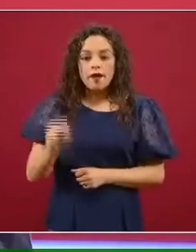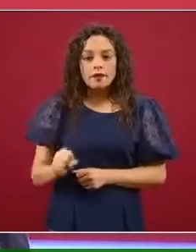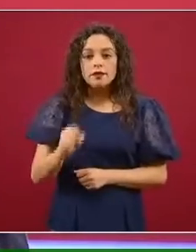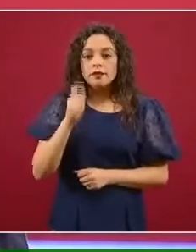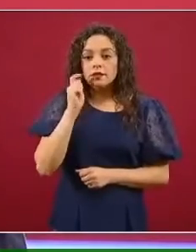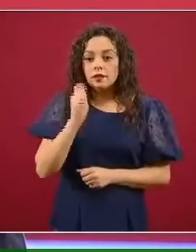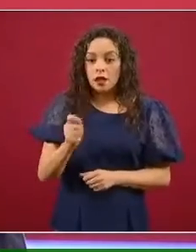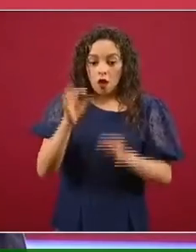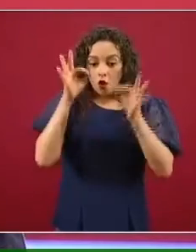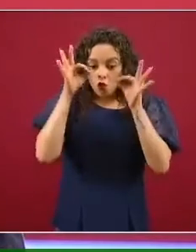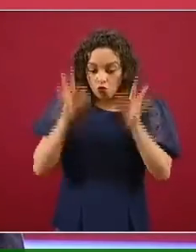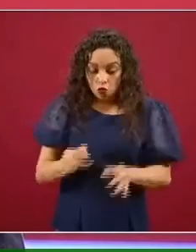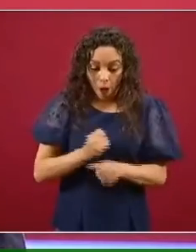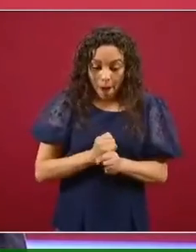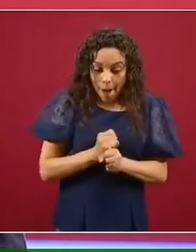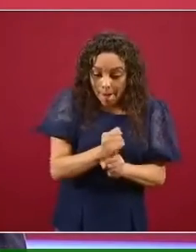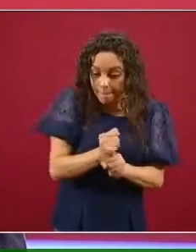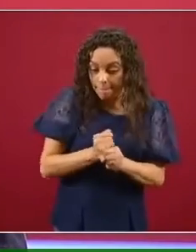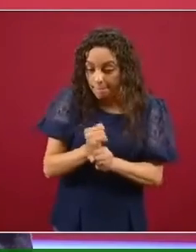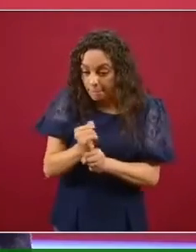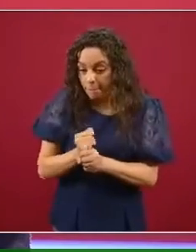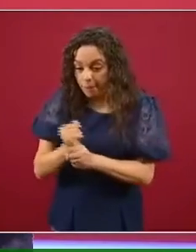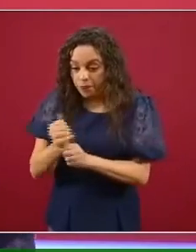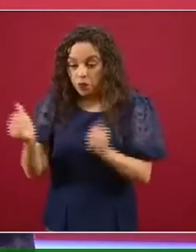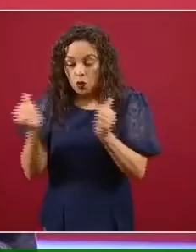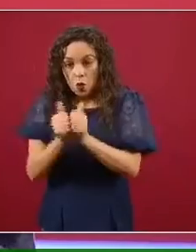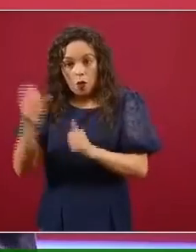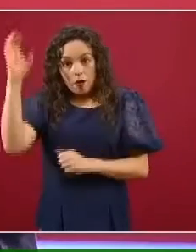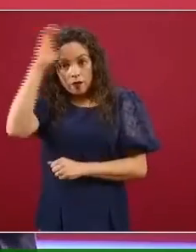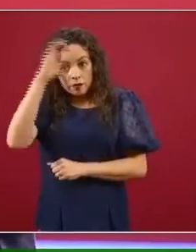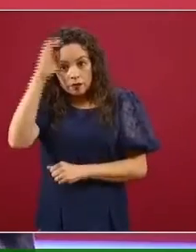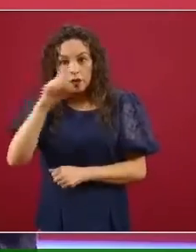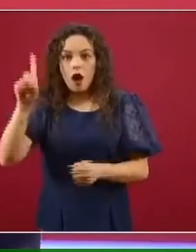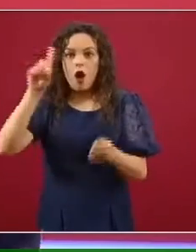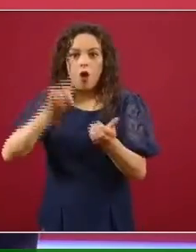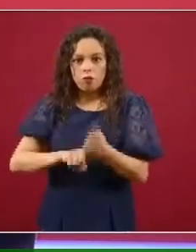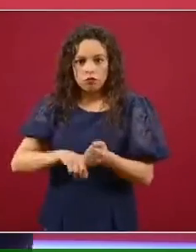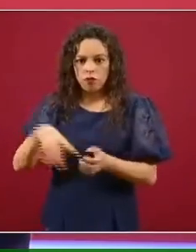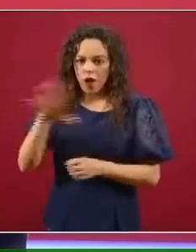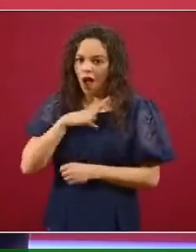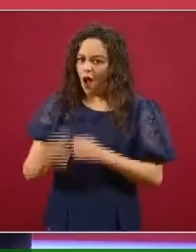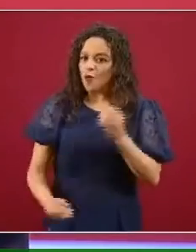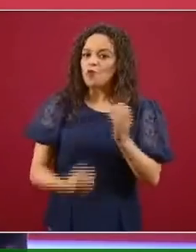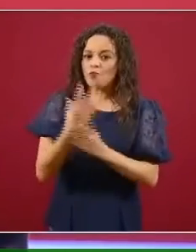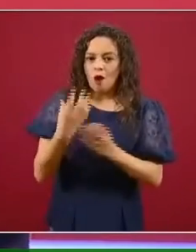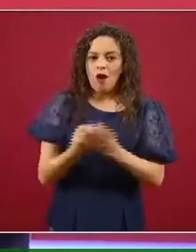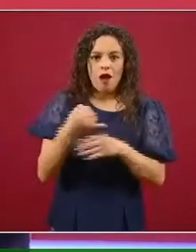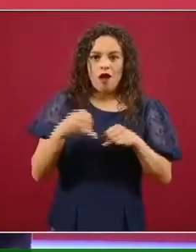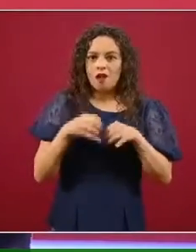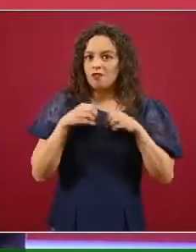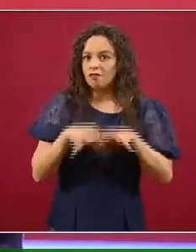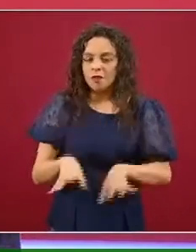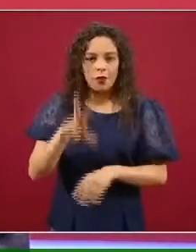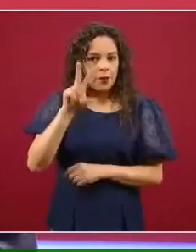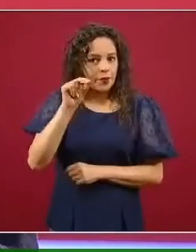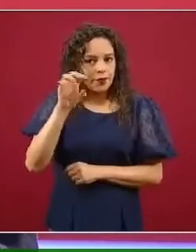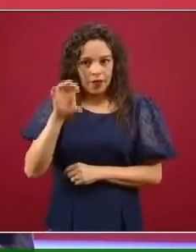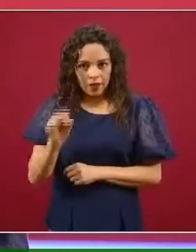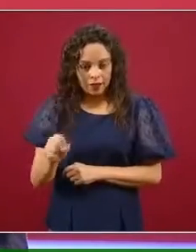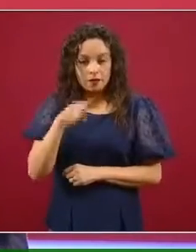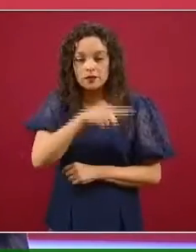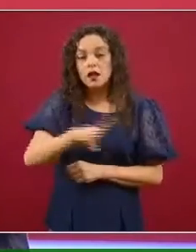producto original de una investigación científica que aporte evidencia nueva, es un posicionamiento, es una